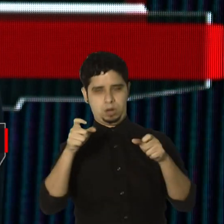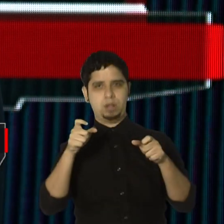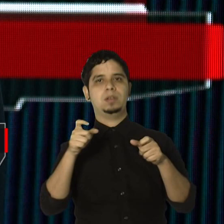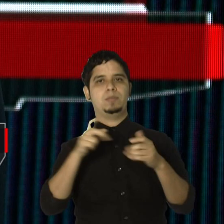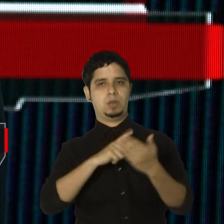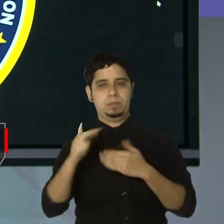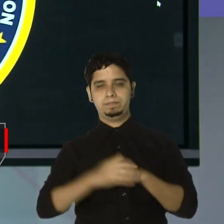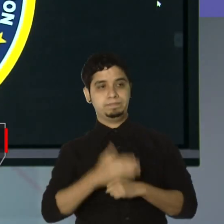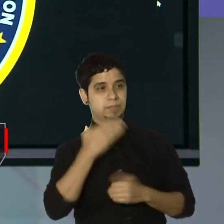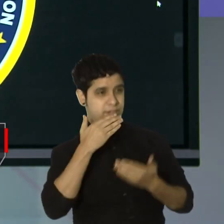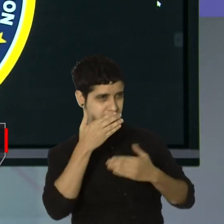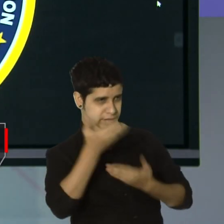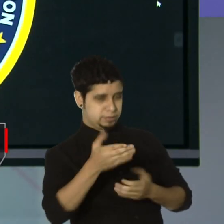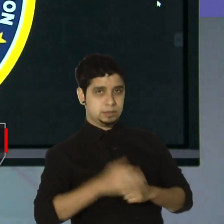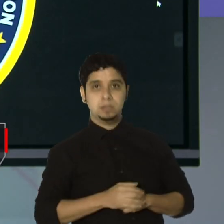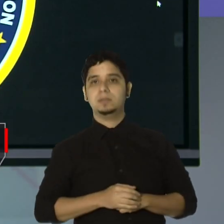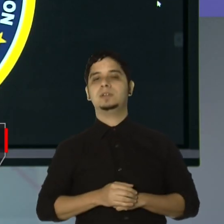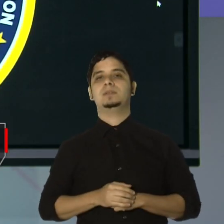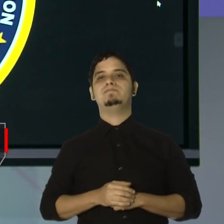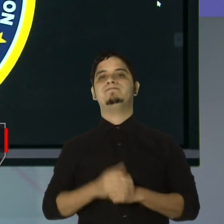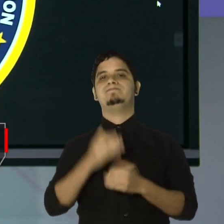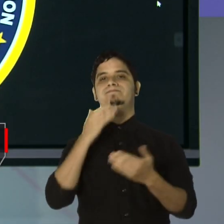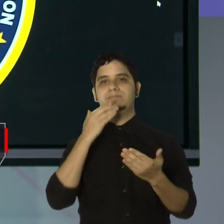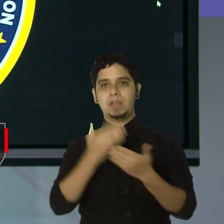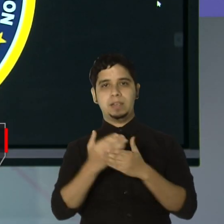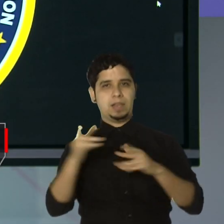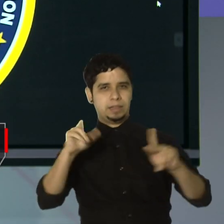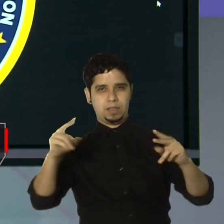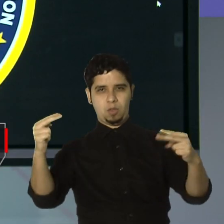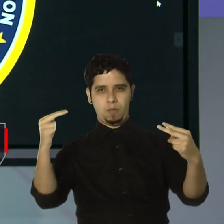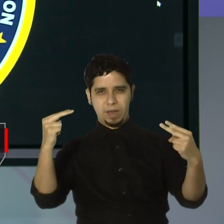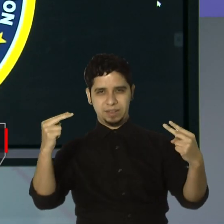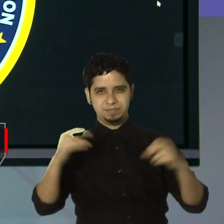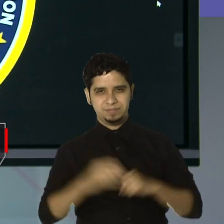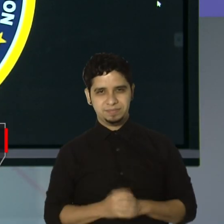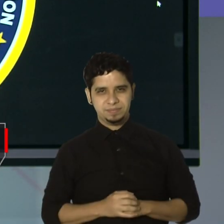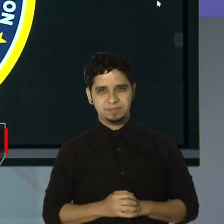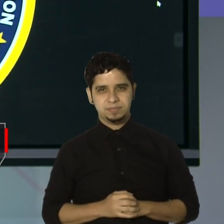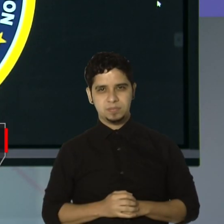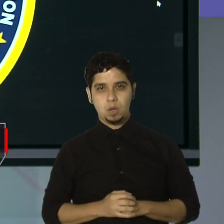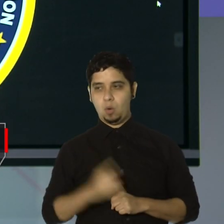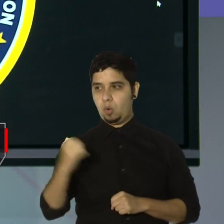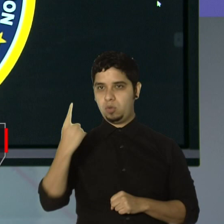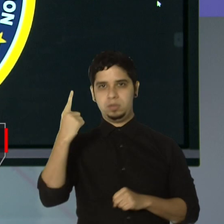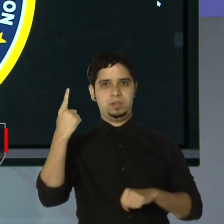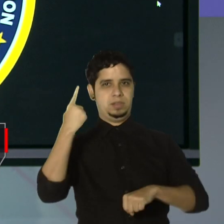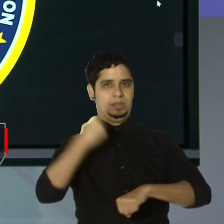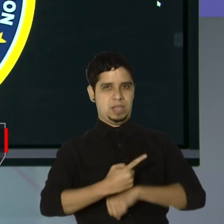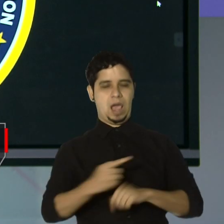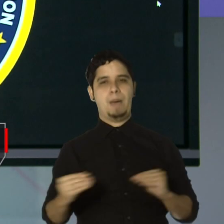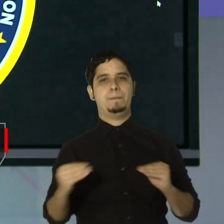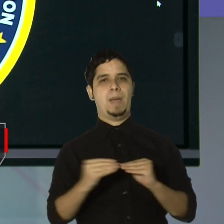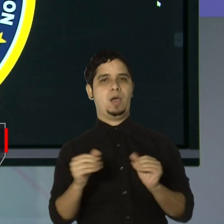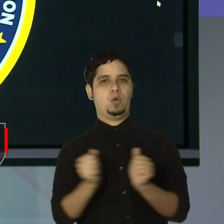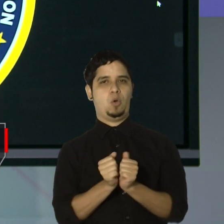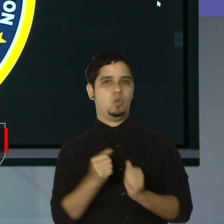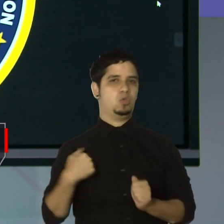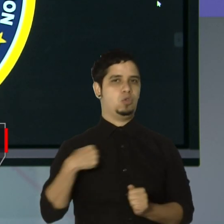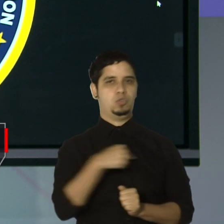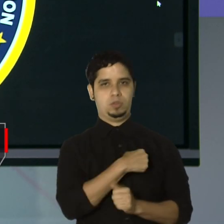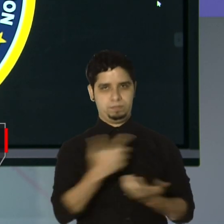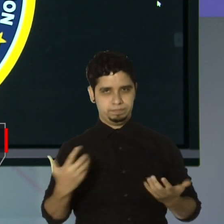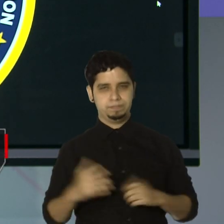Empresas y Cooperativas. Gracias, Público Televedente, por estar un día más aquí con nosotros, por